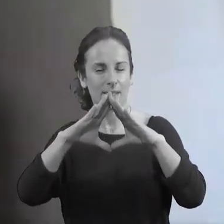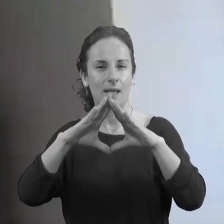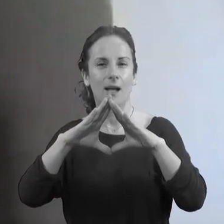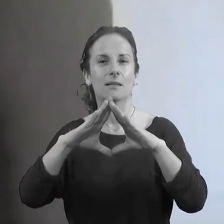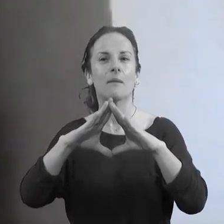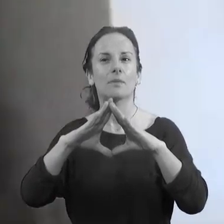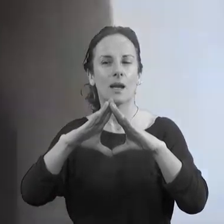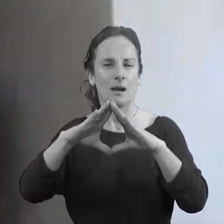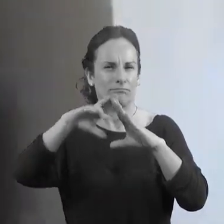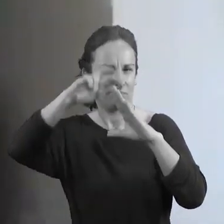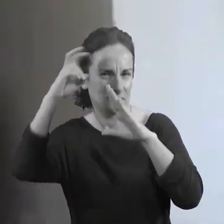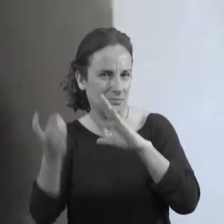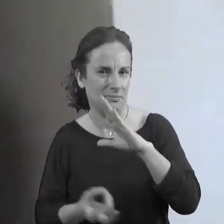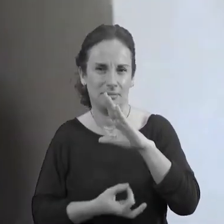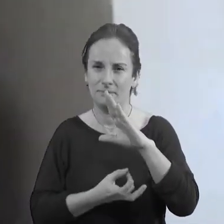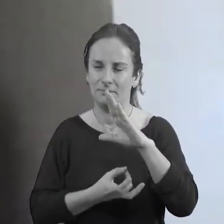educaciones feministas en todas